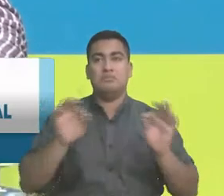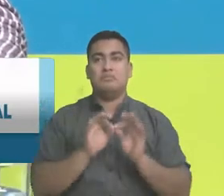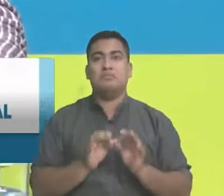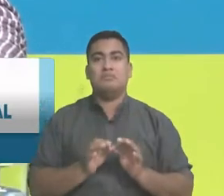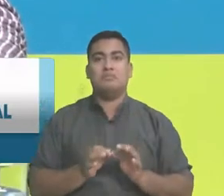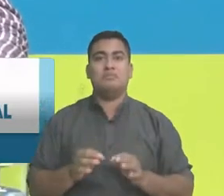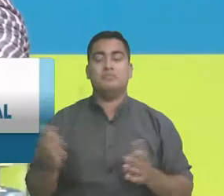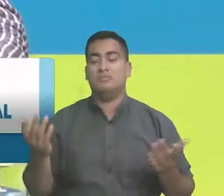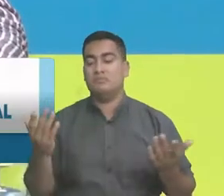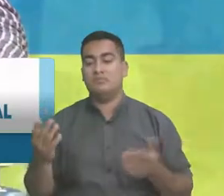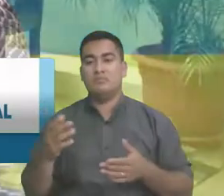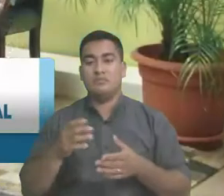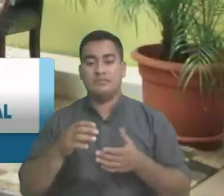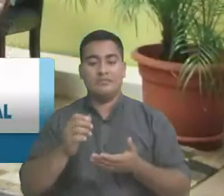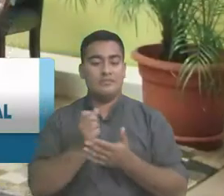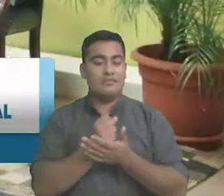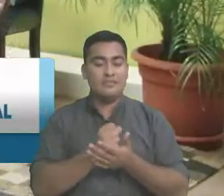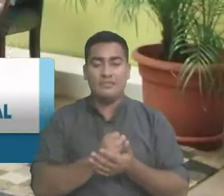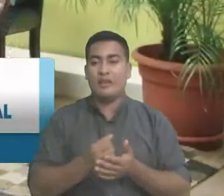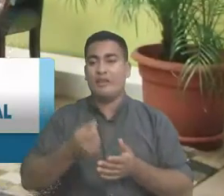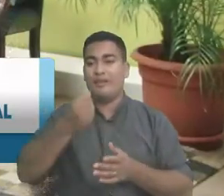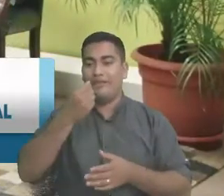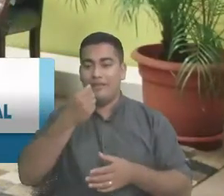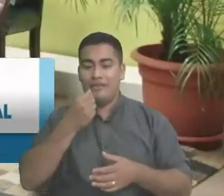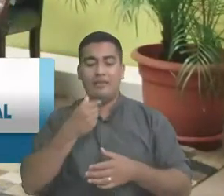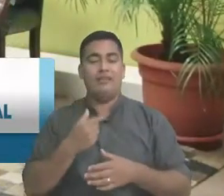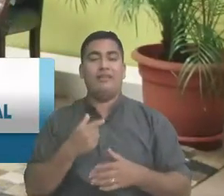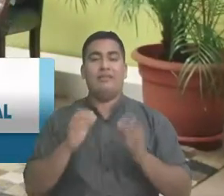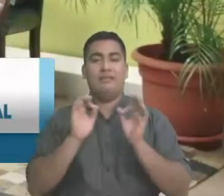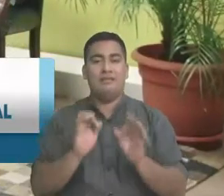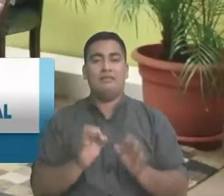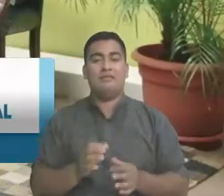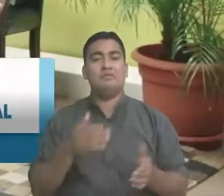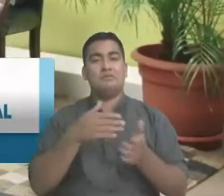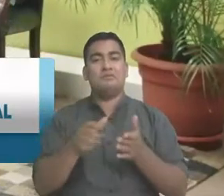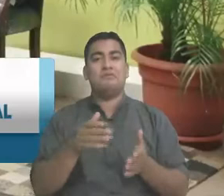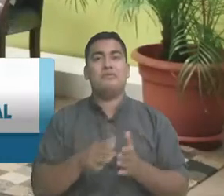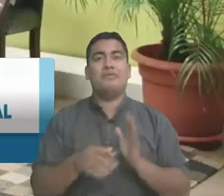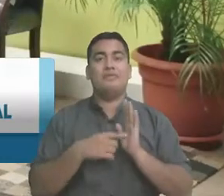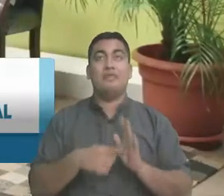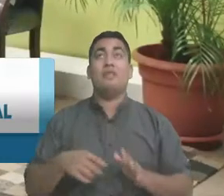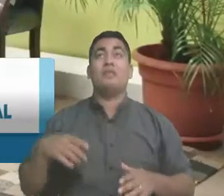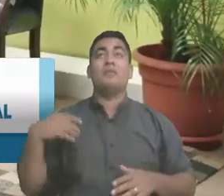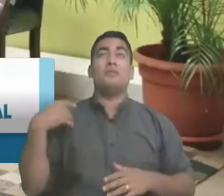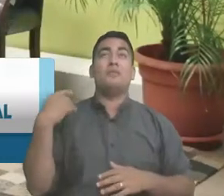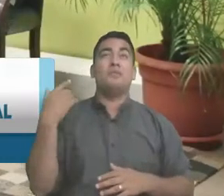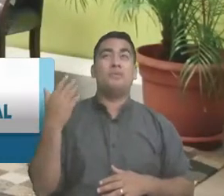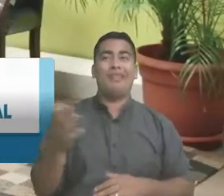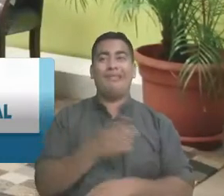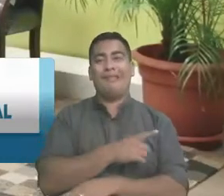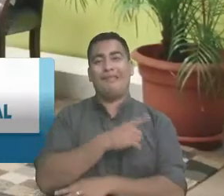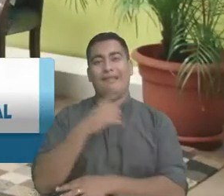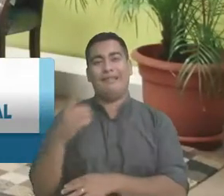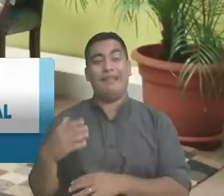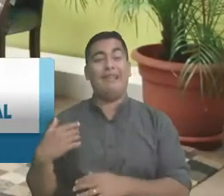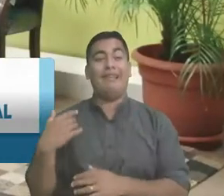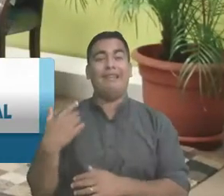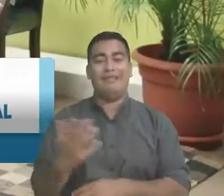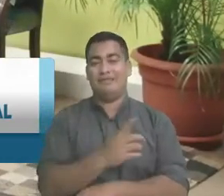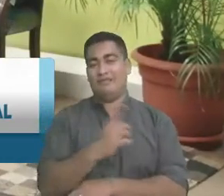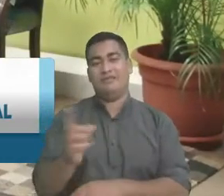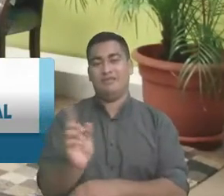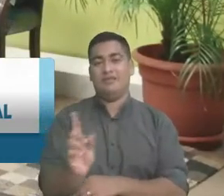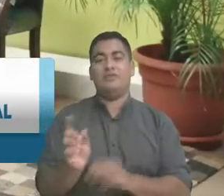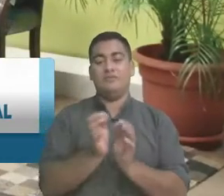a fitoterapia, para tratarla. Que va a ser más fácil que dejar pasar, por ejemplo, un día, dos días. Sí, de hecho yo recomiendo siempre a